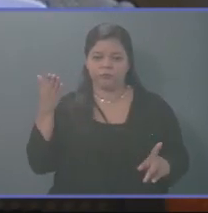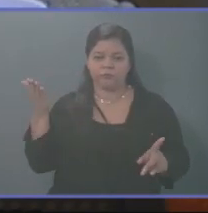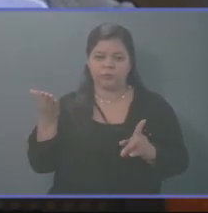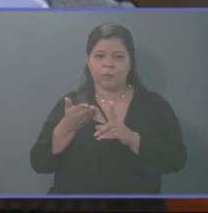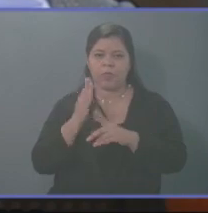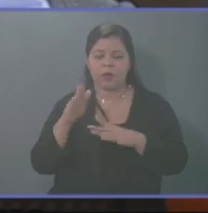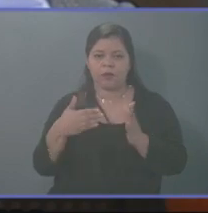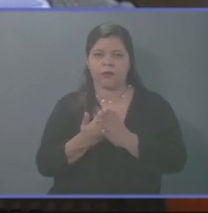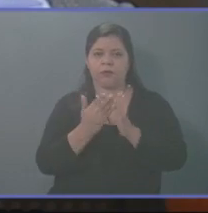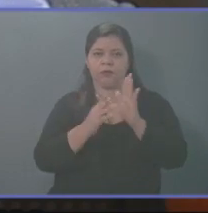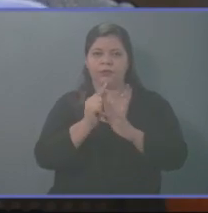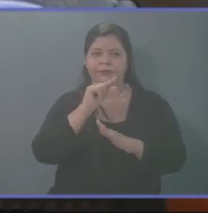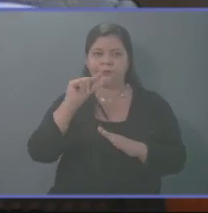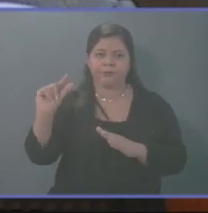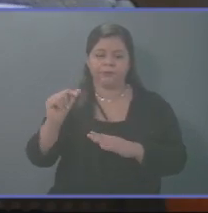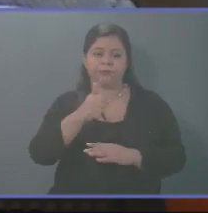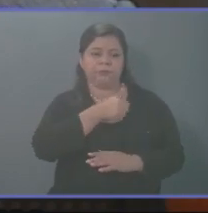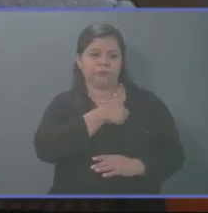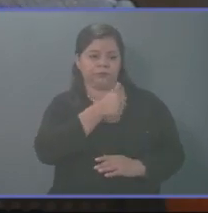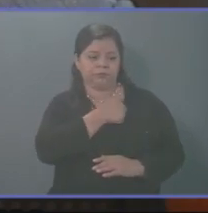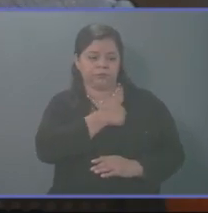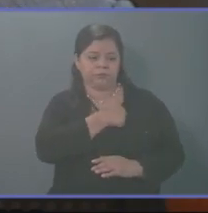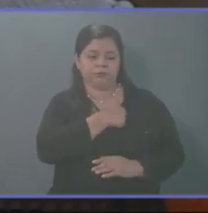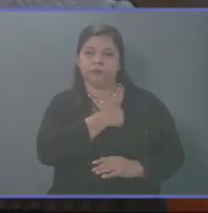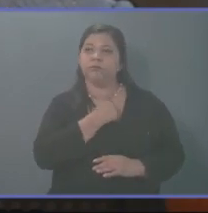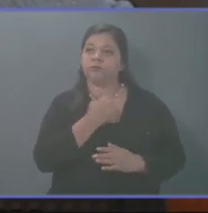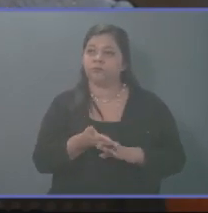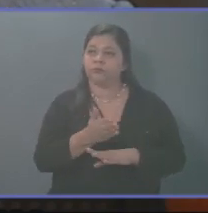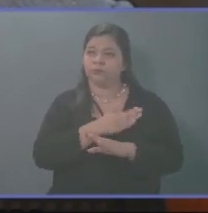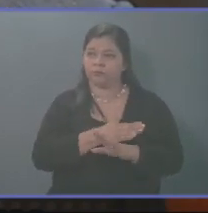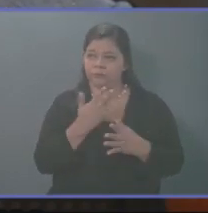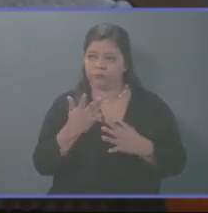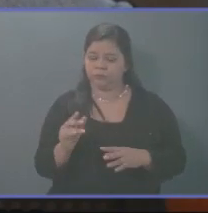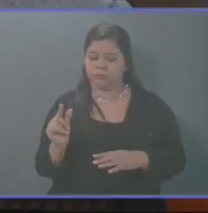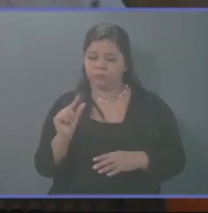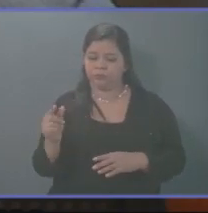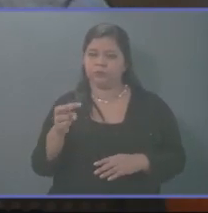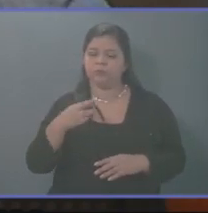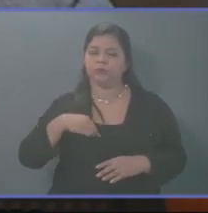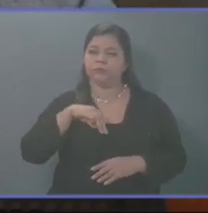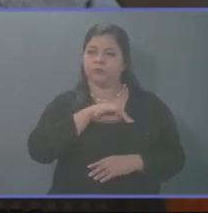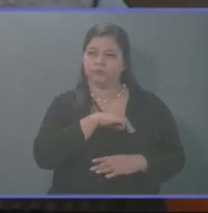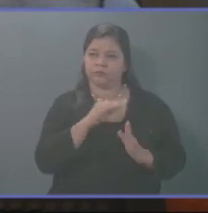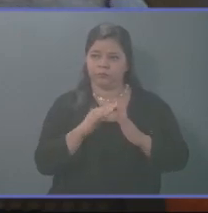de instituciones intermediarias calificadas previamente por el Ministerio de Vivienda.